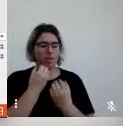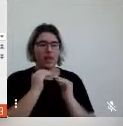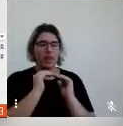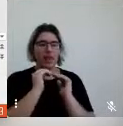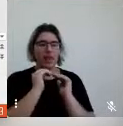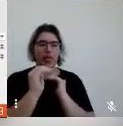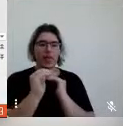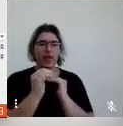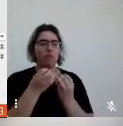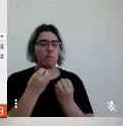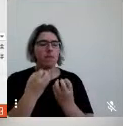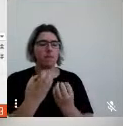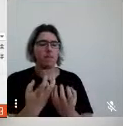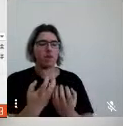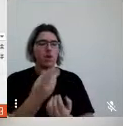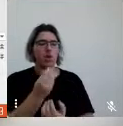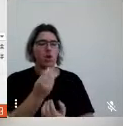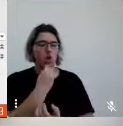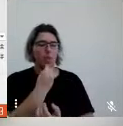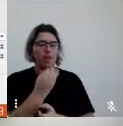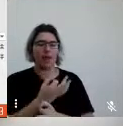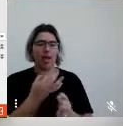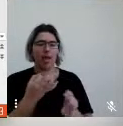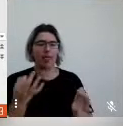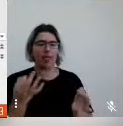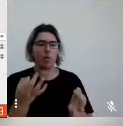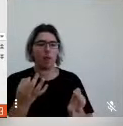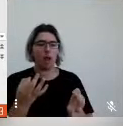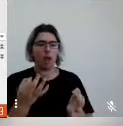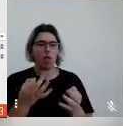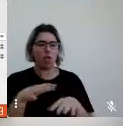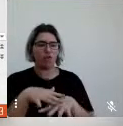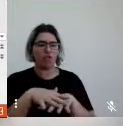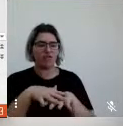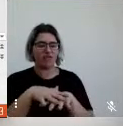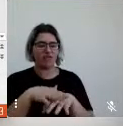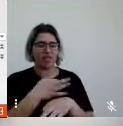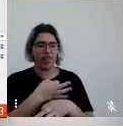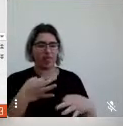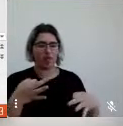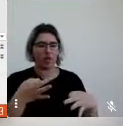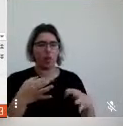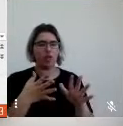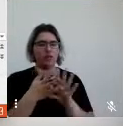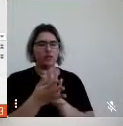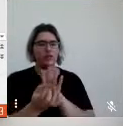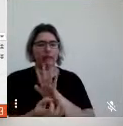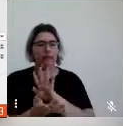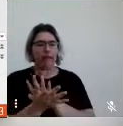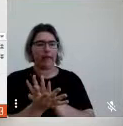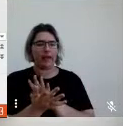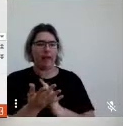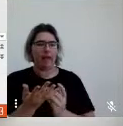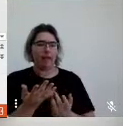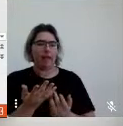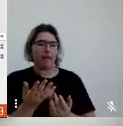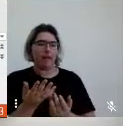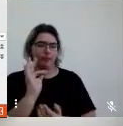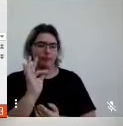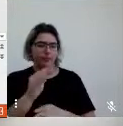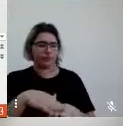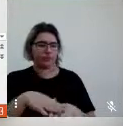consumir una adecuada cantidad de fibra va a ayudarnos a generar este ácido graso.